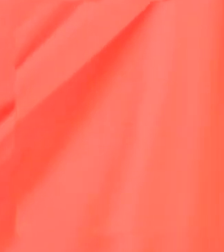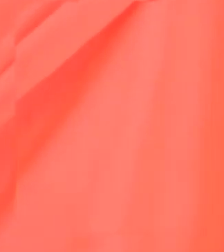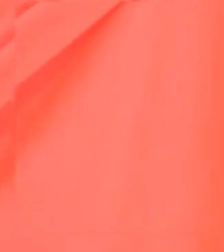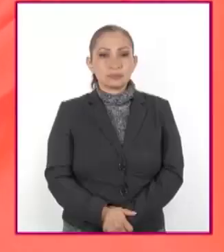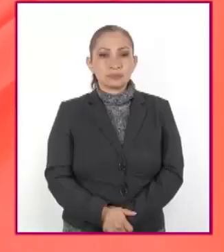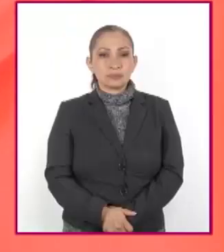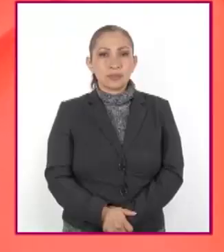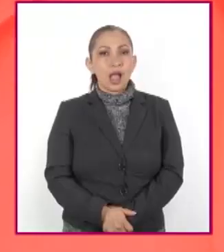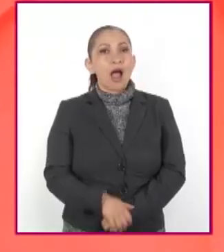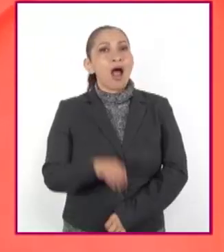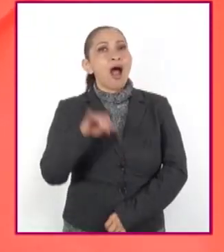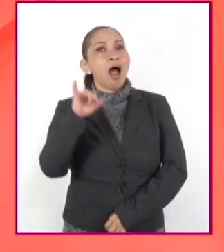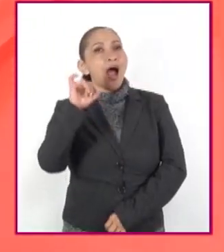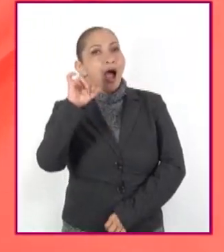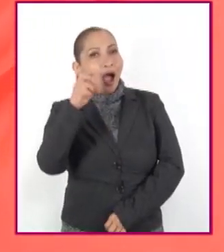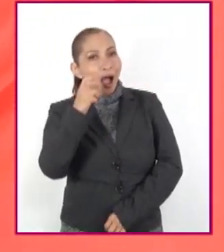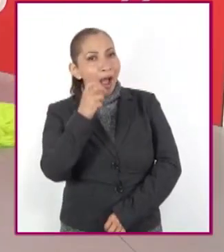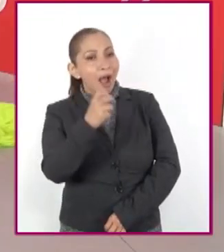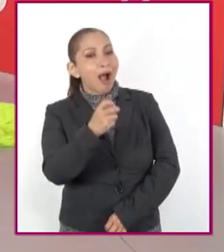¡Ay, claro!